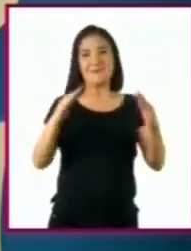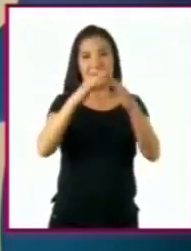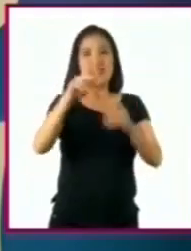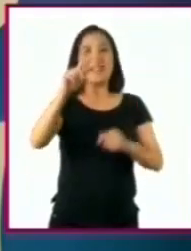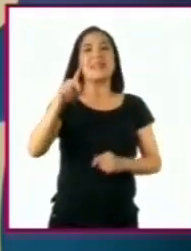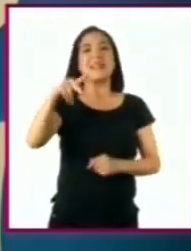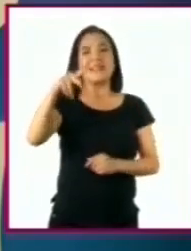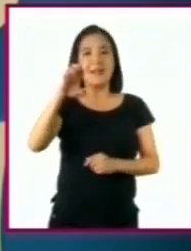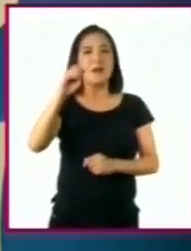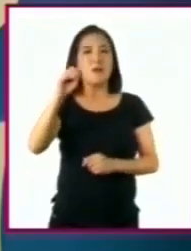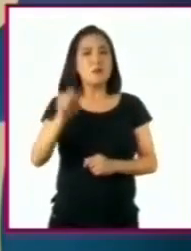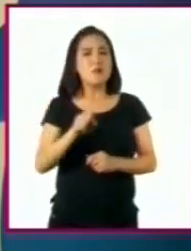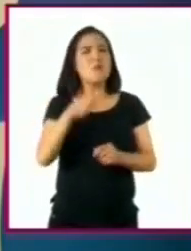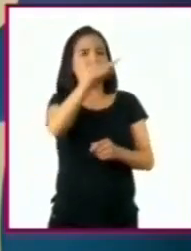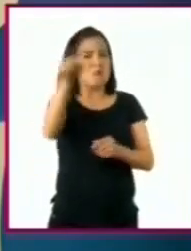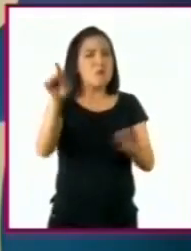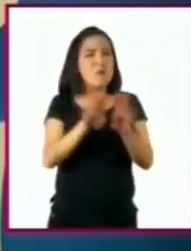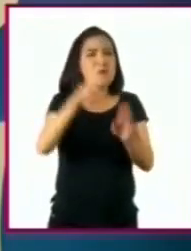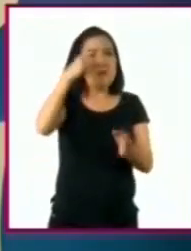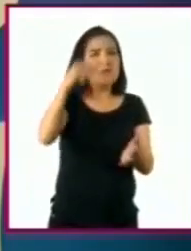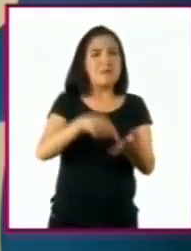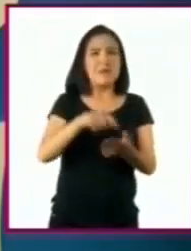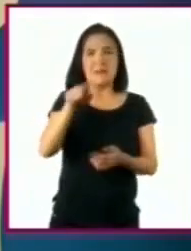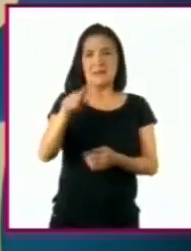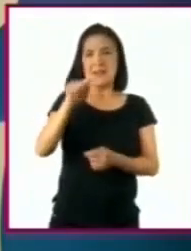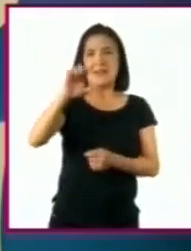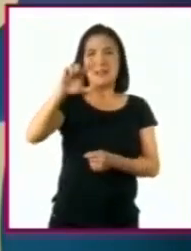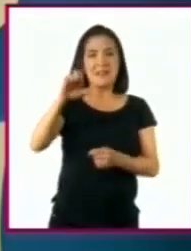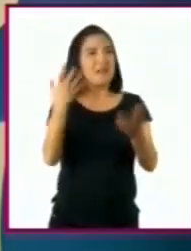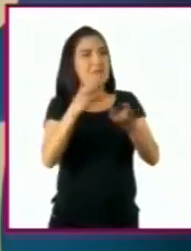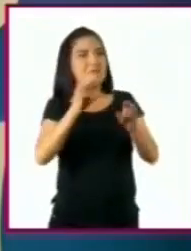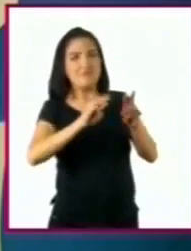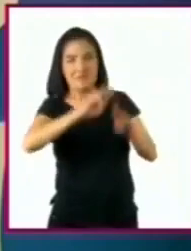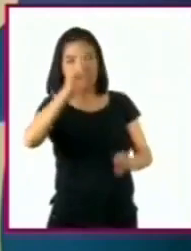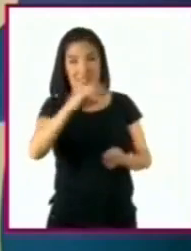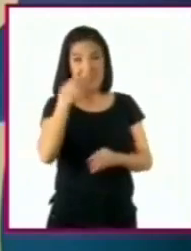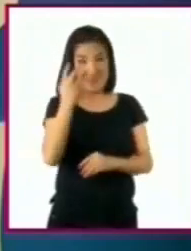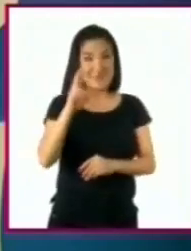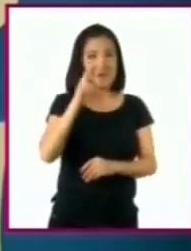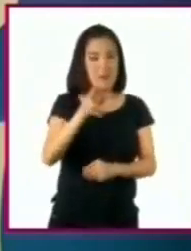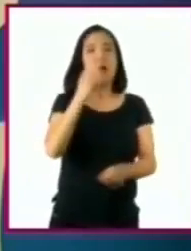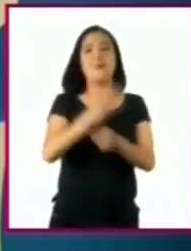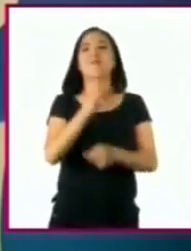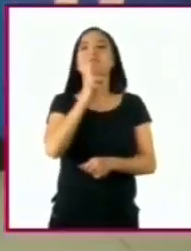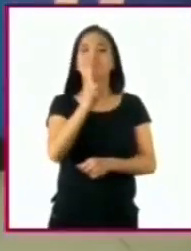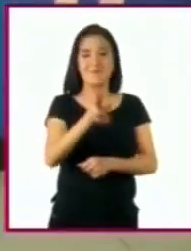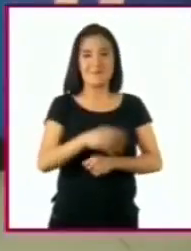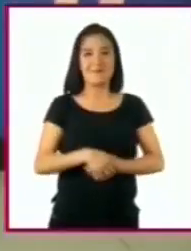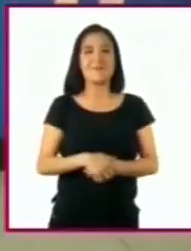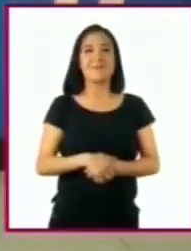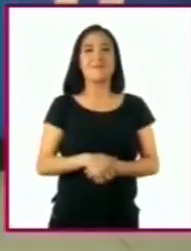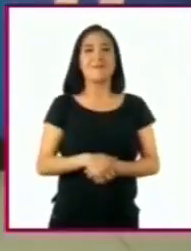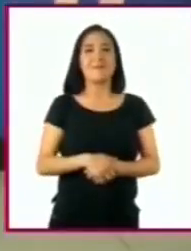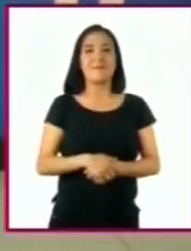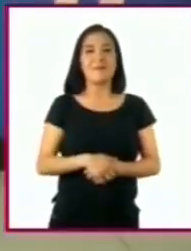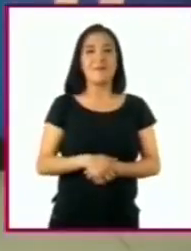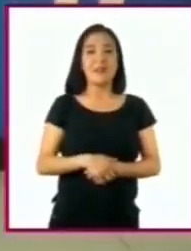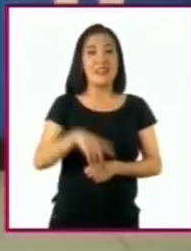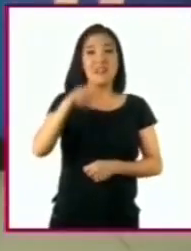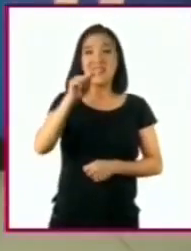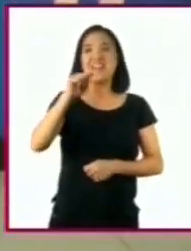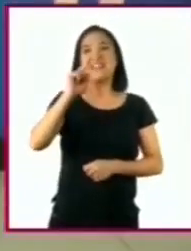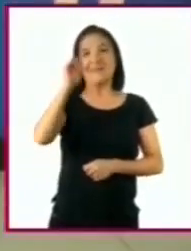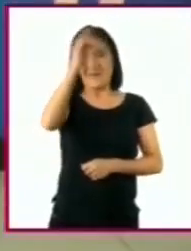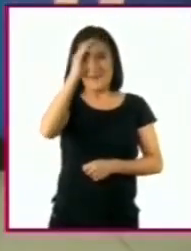ustedes que Tales lo logró? ¿Quieren averiguarlo? He aquí la respuesta. Como Tales no podía